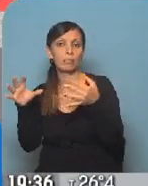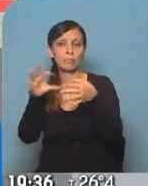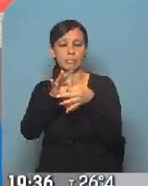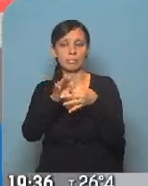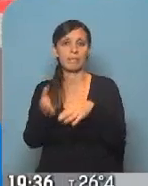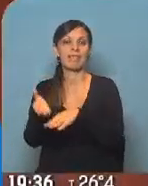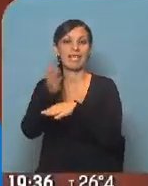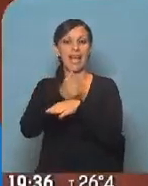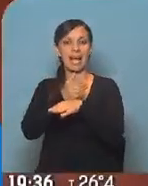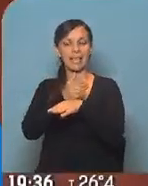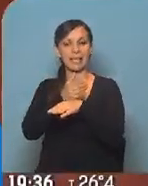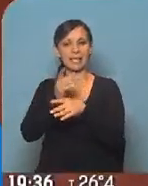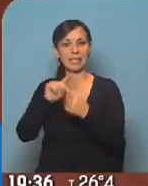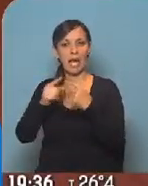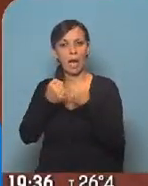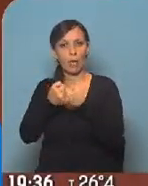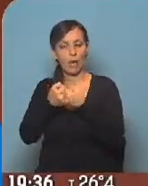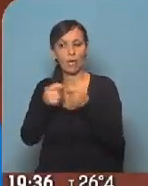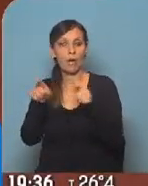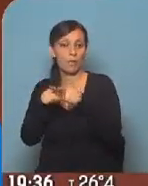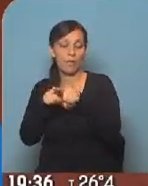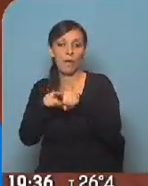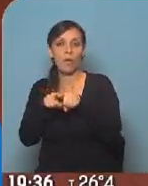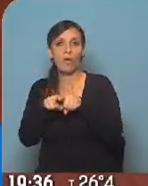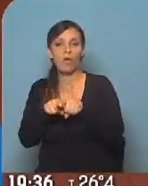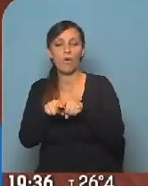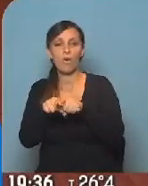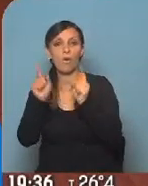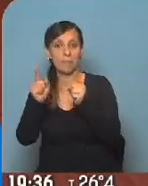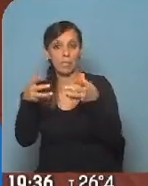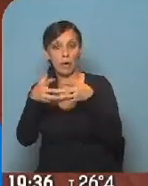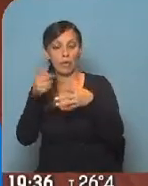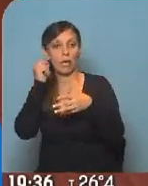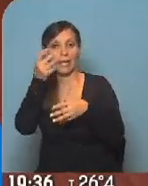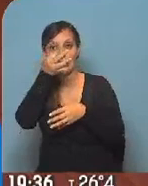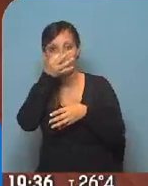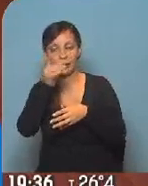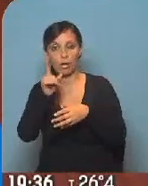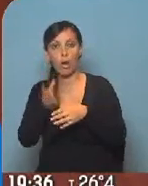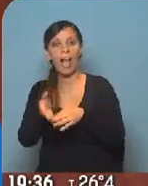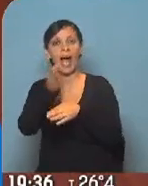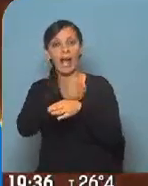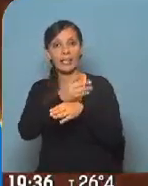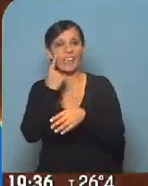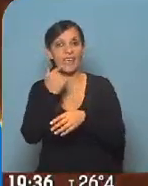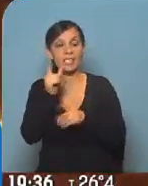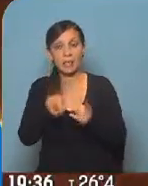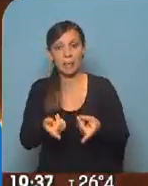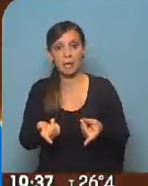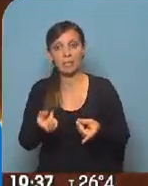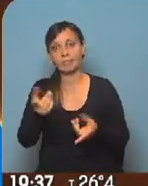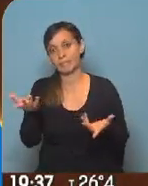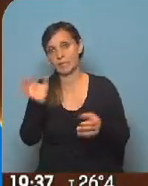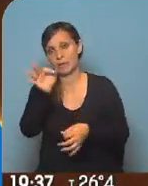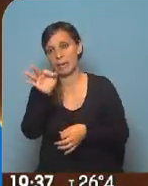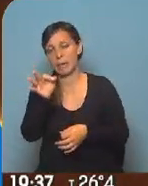previas a eso, con el desmantelamiento, incluso no solamente los días de la cumbre, sino antes, recordemos